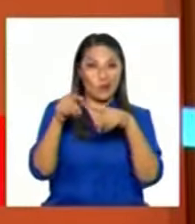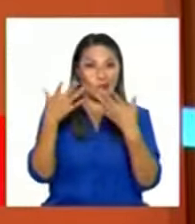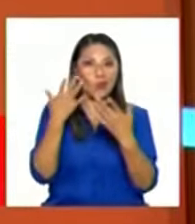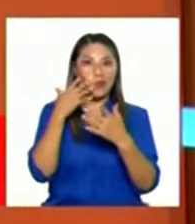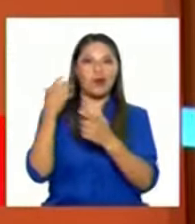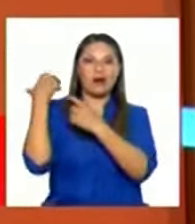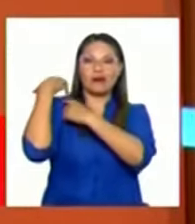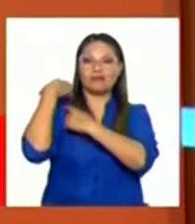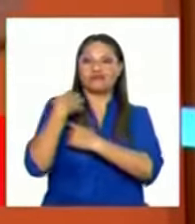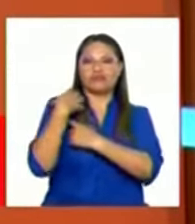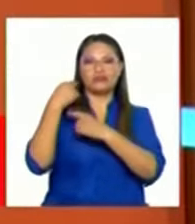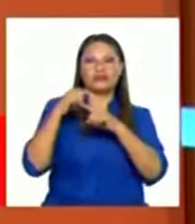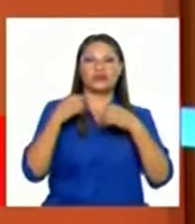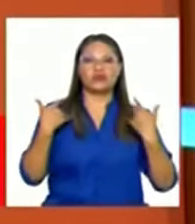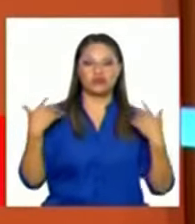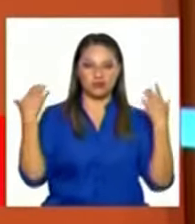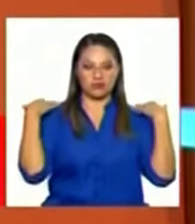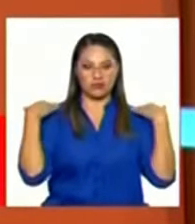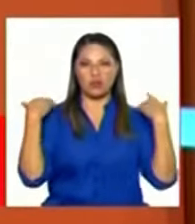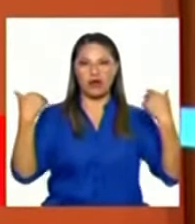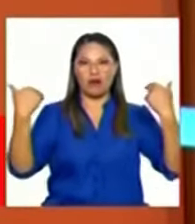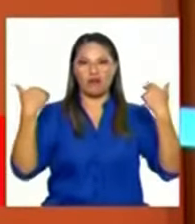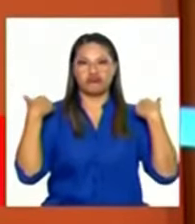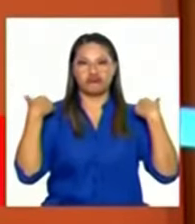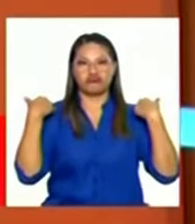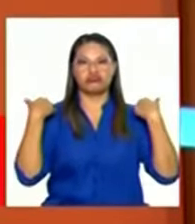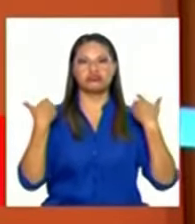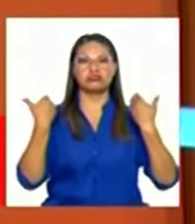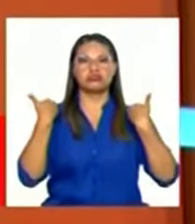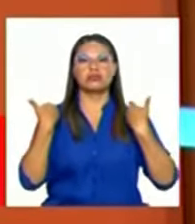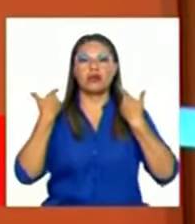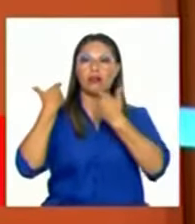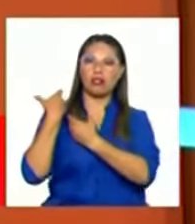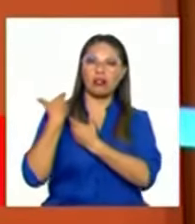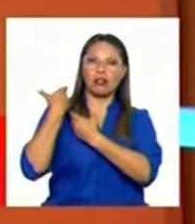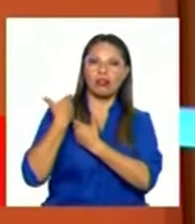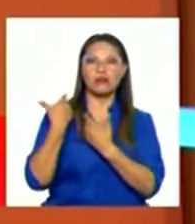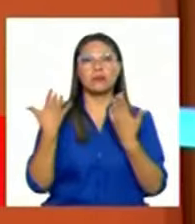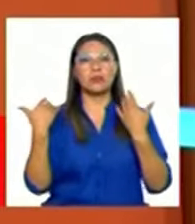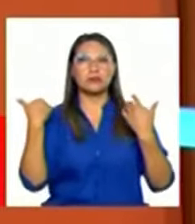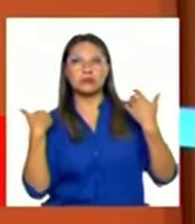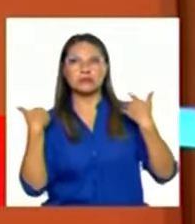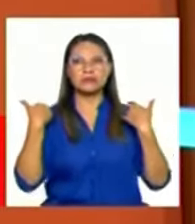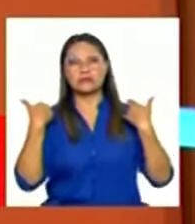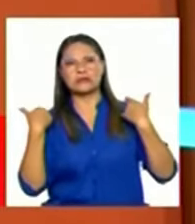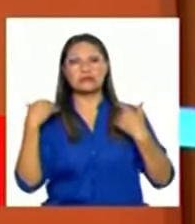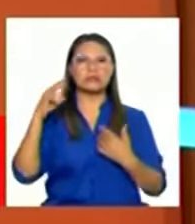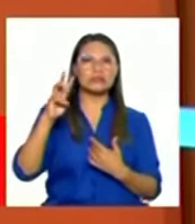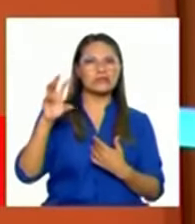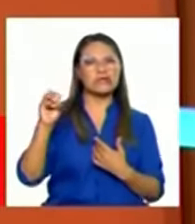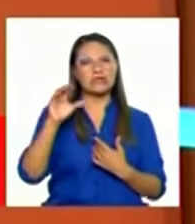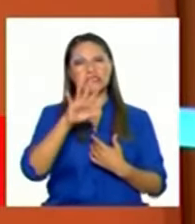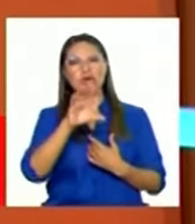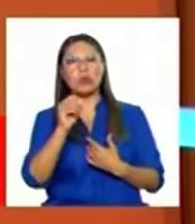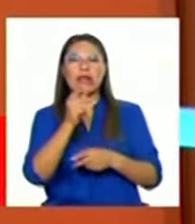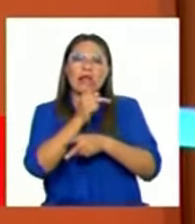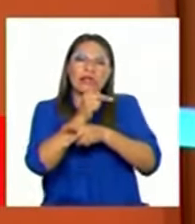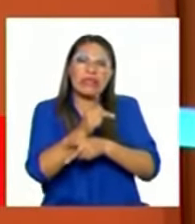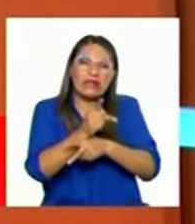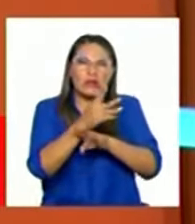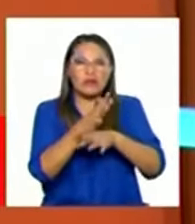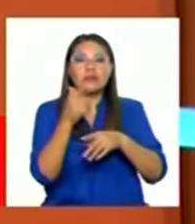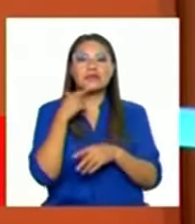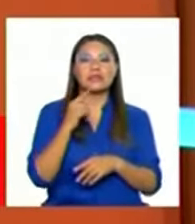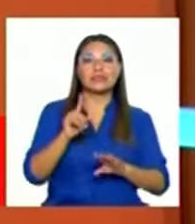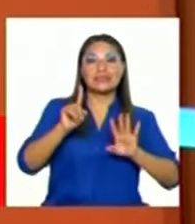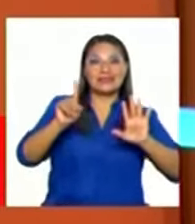horizontal, se ponía sobre los hombros, los brazos, eso pesaba entre 50 y 60 kilos. Obviamente el camino eran 6